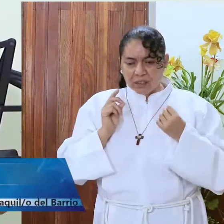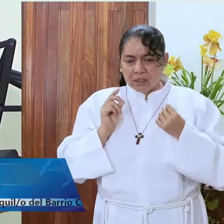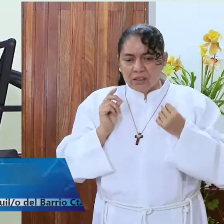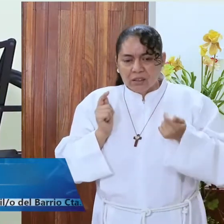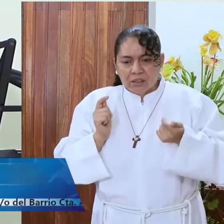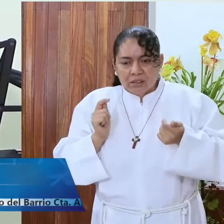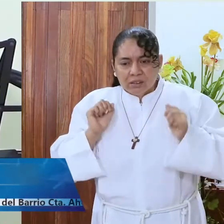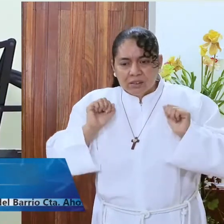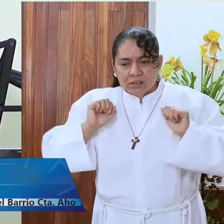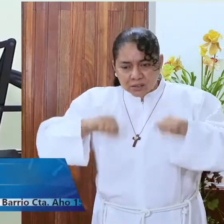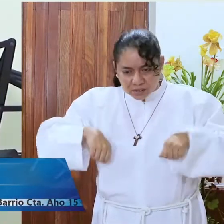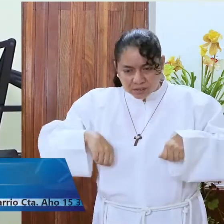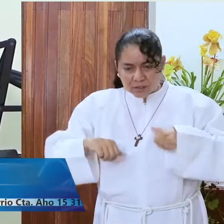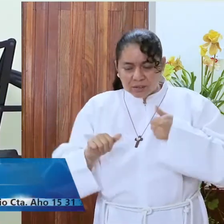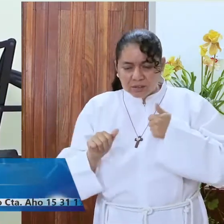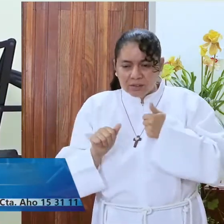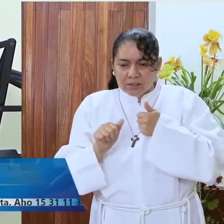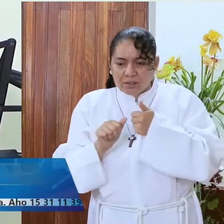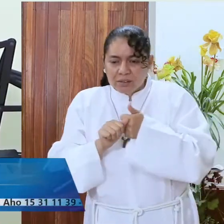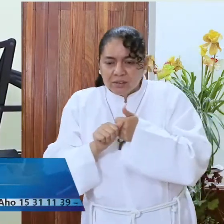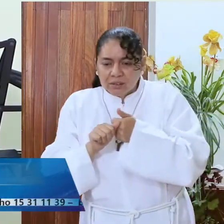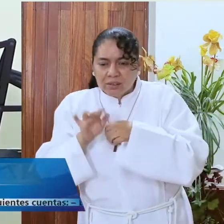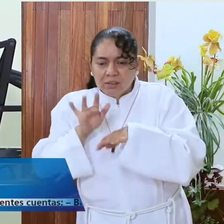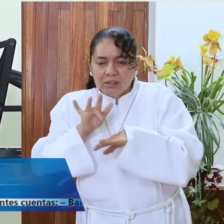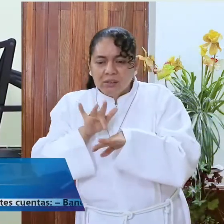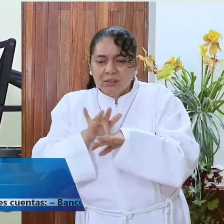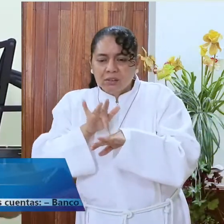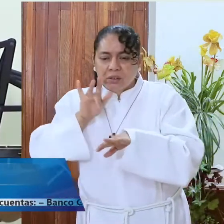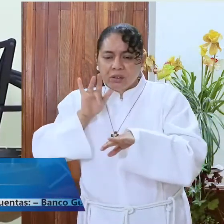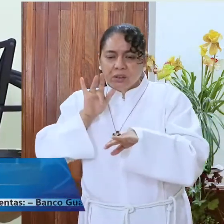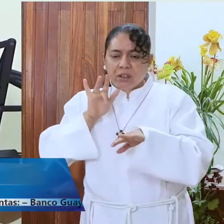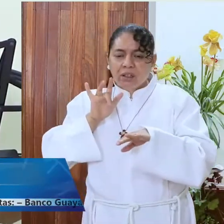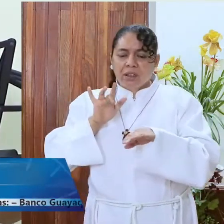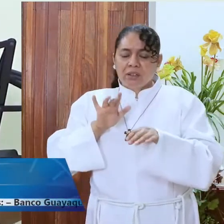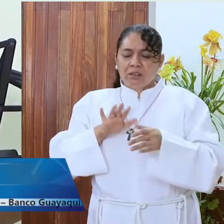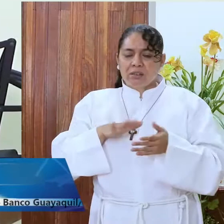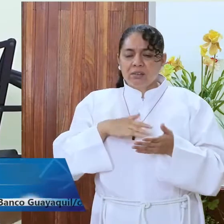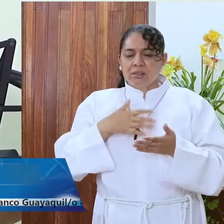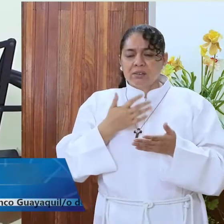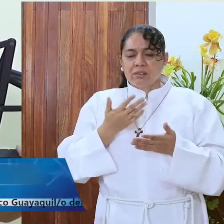y hasta otto